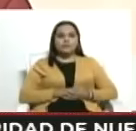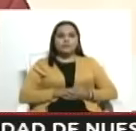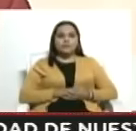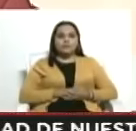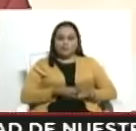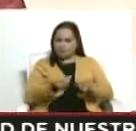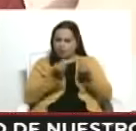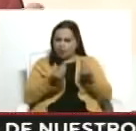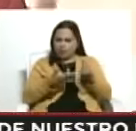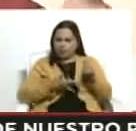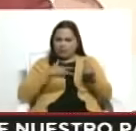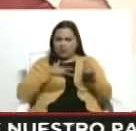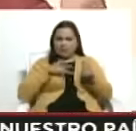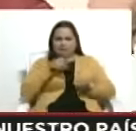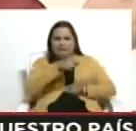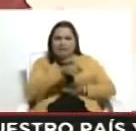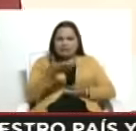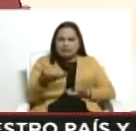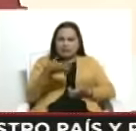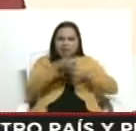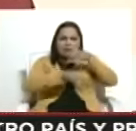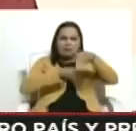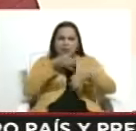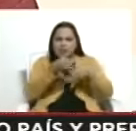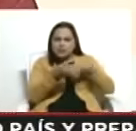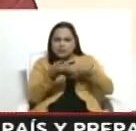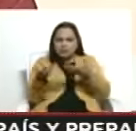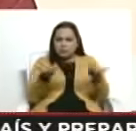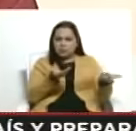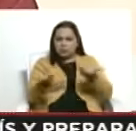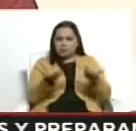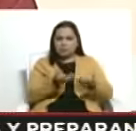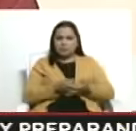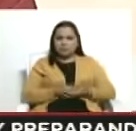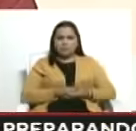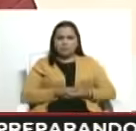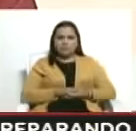¿Cómo es eso? ¿Qué explicación se dan entre ellos?